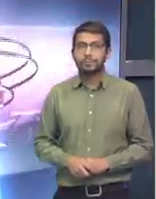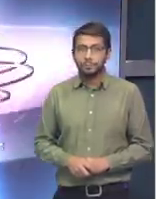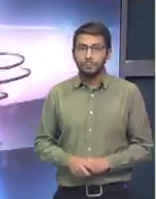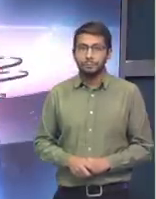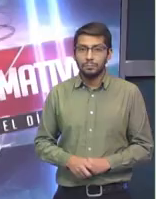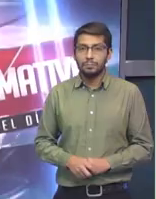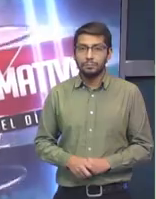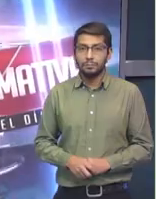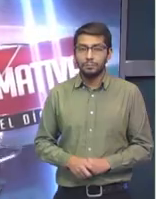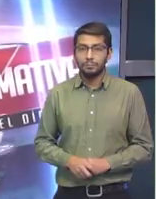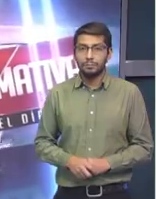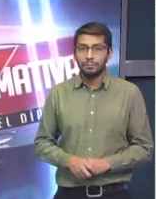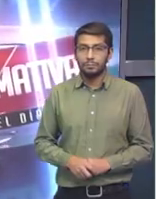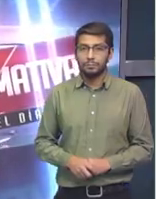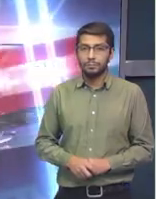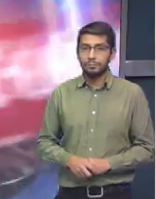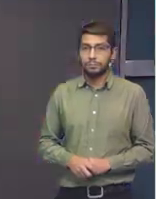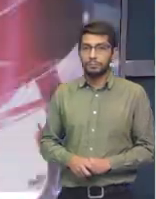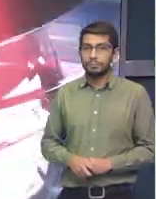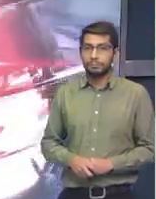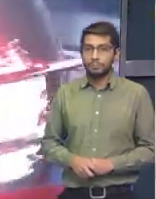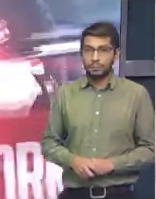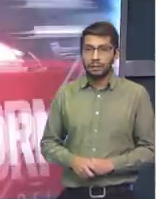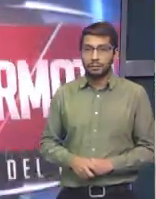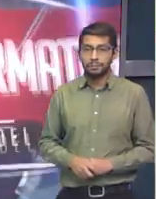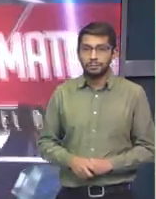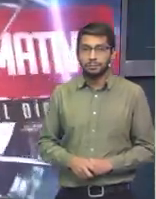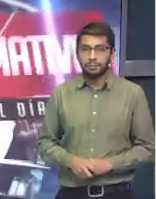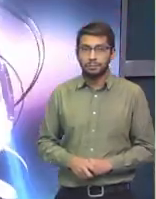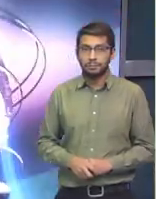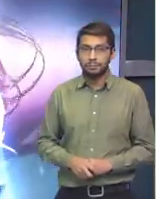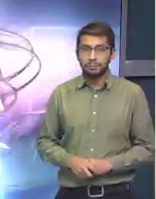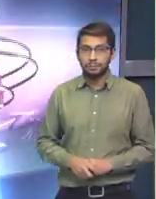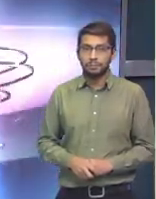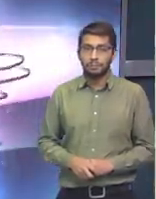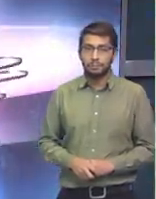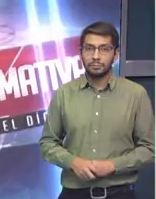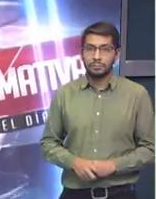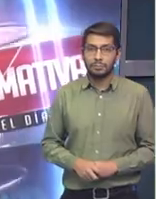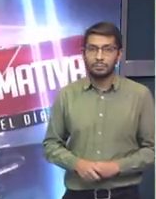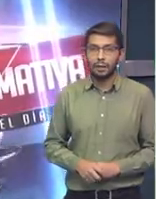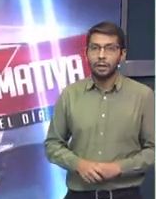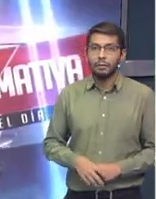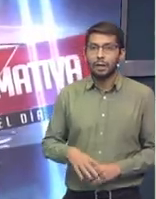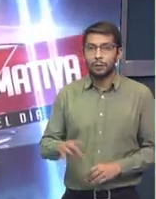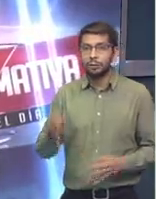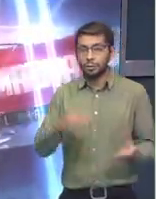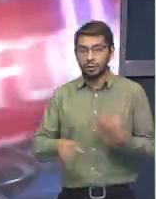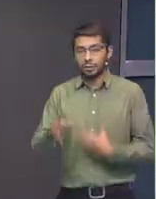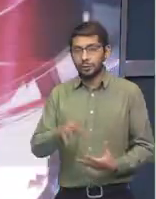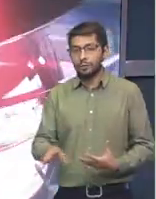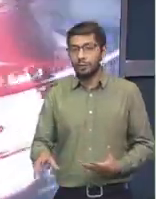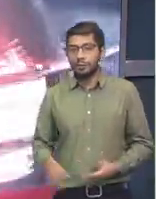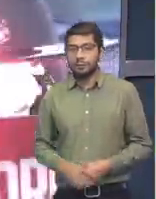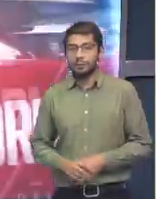mucho a las personas que tienen dificultad para movilizarse, claro, sí. para que se acerquen y puedan ser vacunados en estos lugares. Bien, ya por último, y